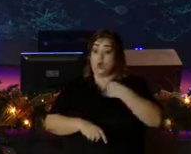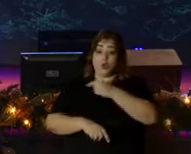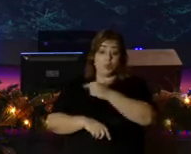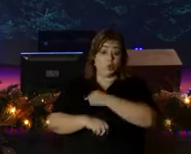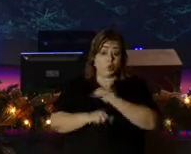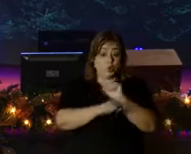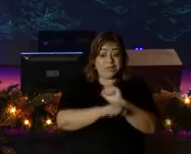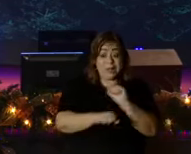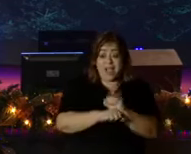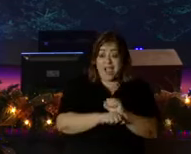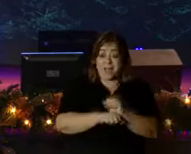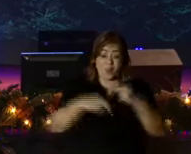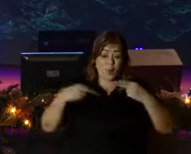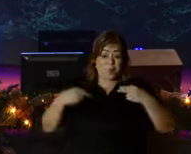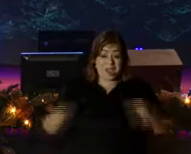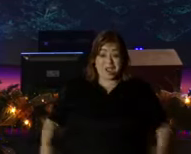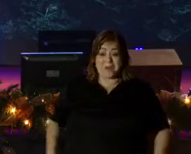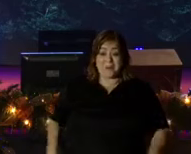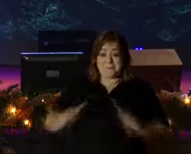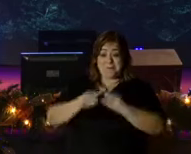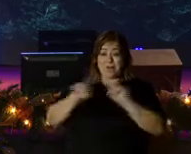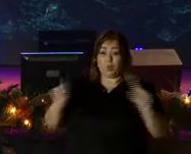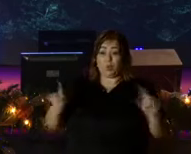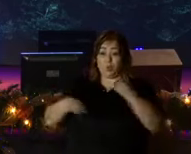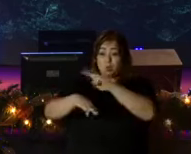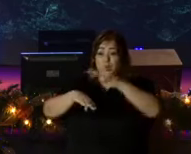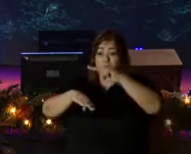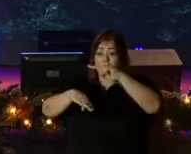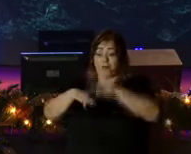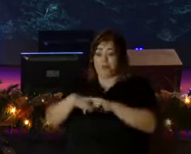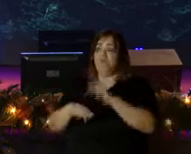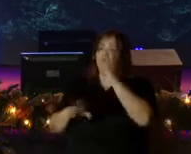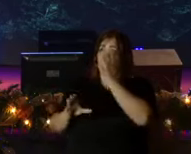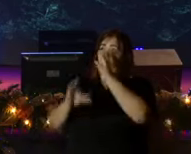va a robar y nosotros en ti creemos, Señor, y en ti confiamos.